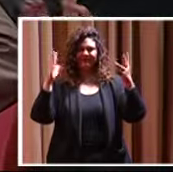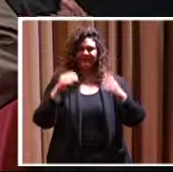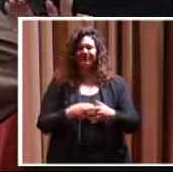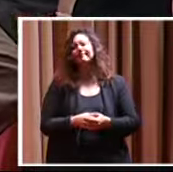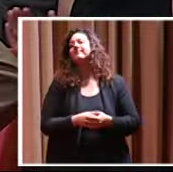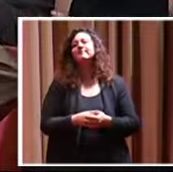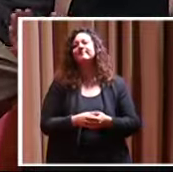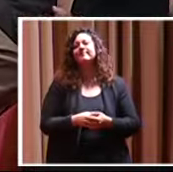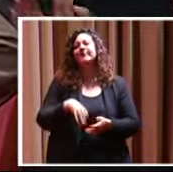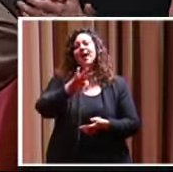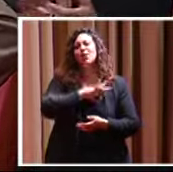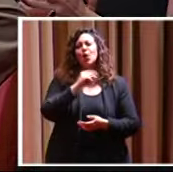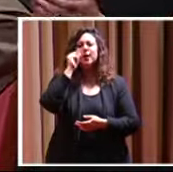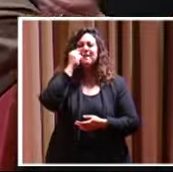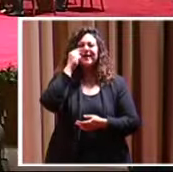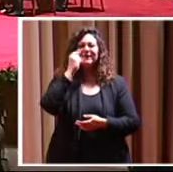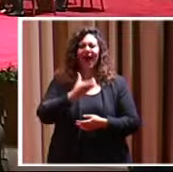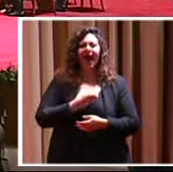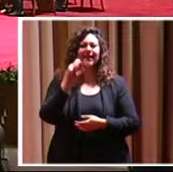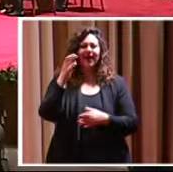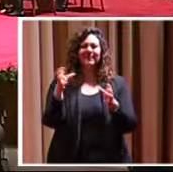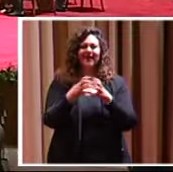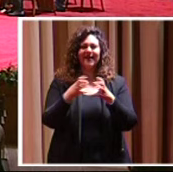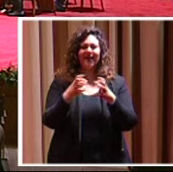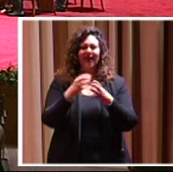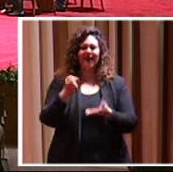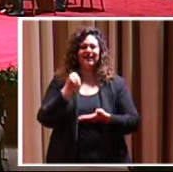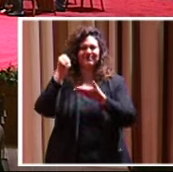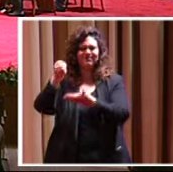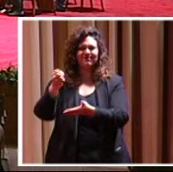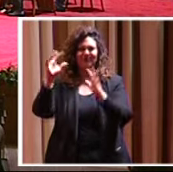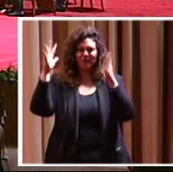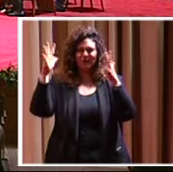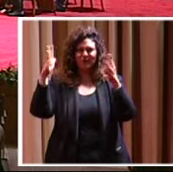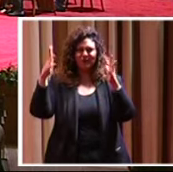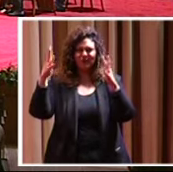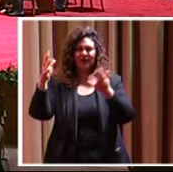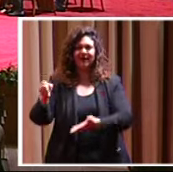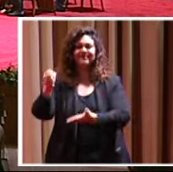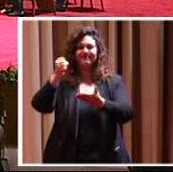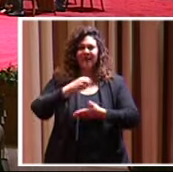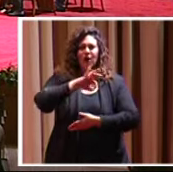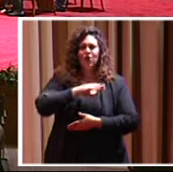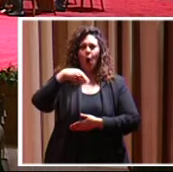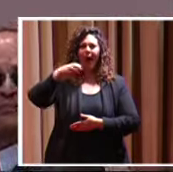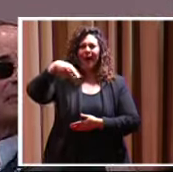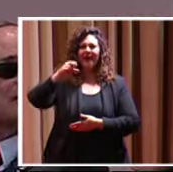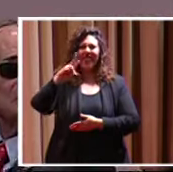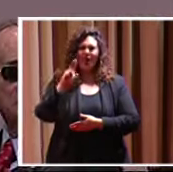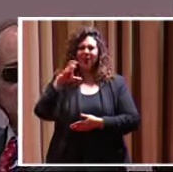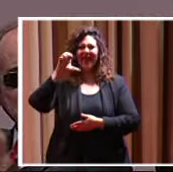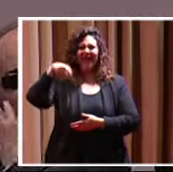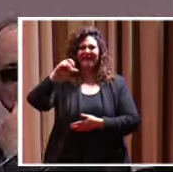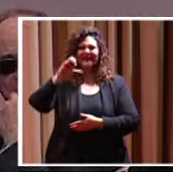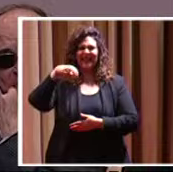Entrega doña Marifran Carazo, alcaldesa de Granada. Recoge don Amador Enseñati Vierea.